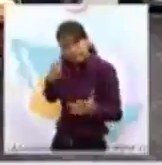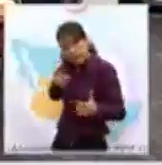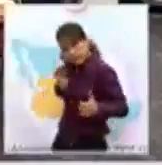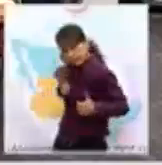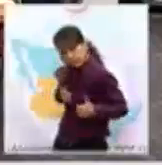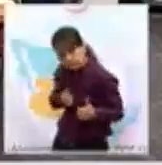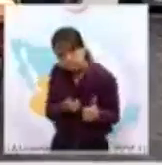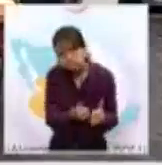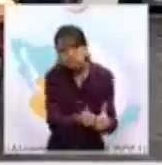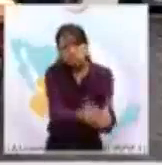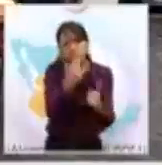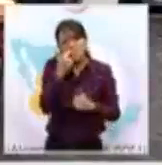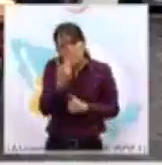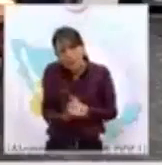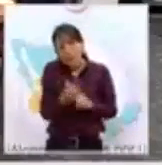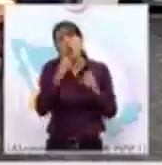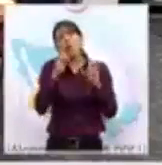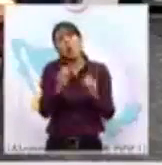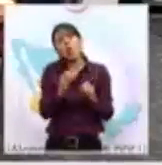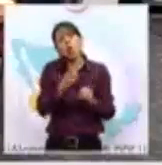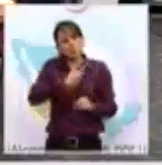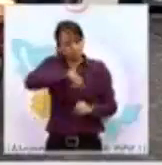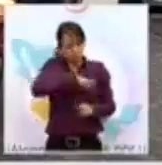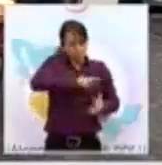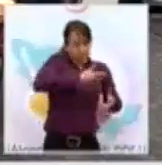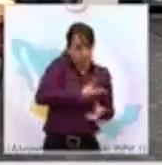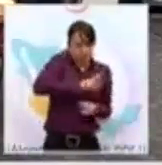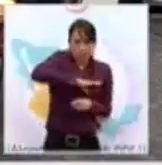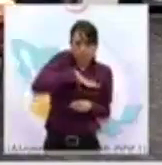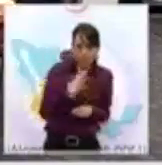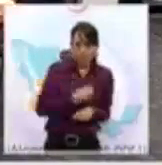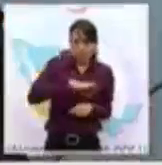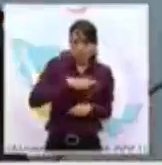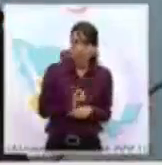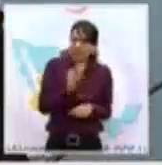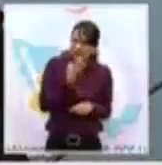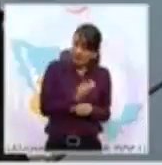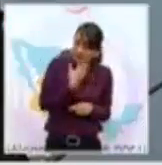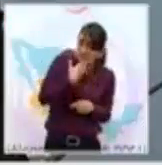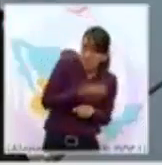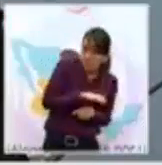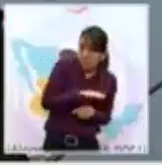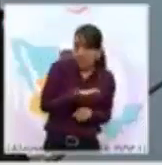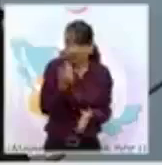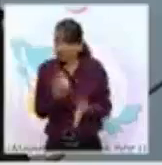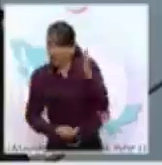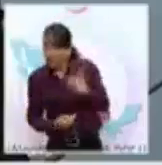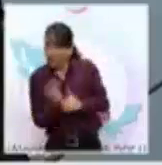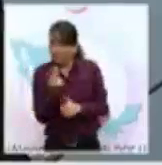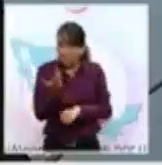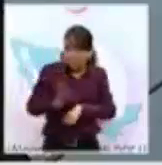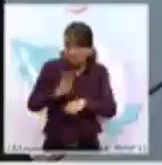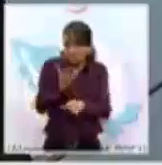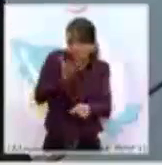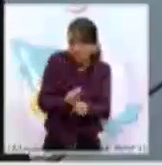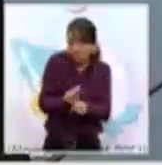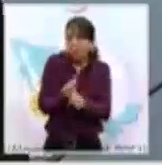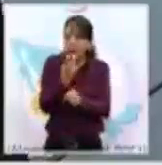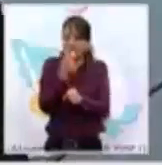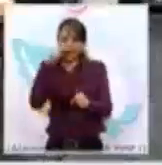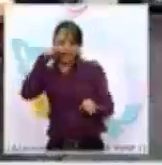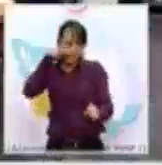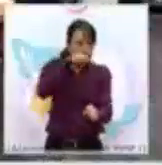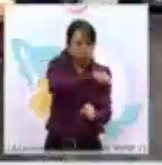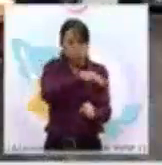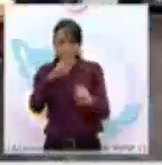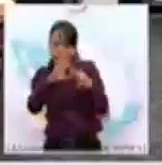dónde podríamos orientar muchos de estos esfuerzos? Para mí sería muy interesante el saber cómo con esta mirada transversal podríamos avanzar